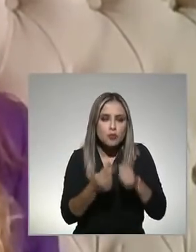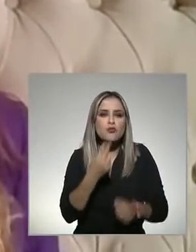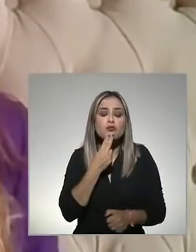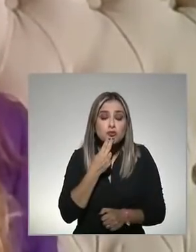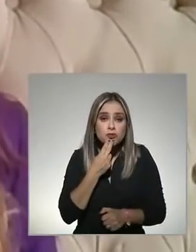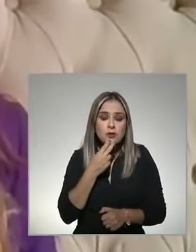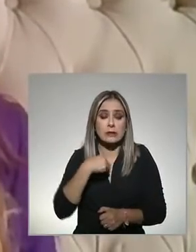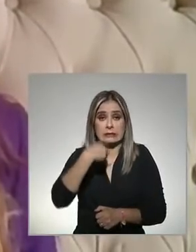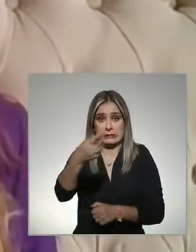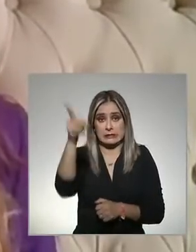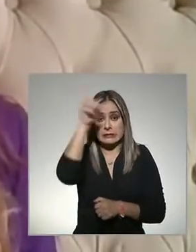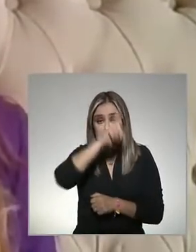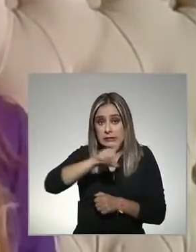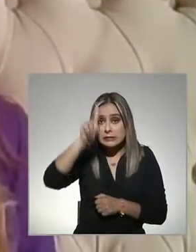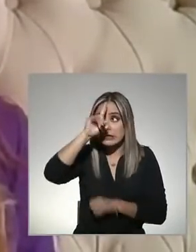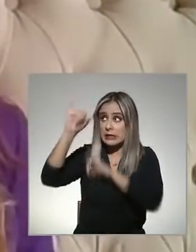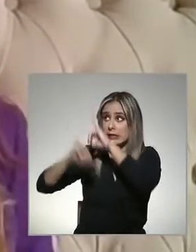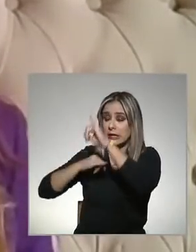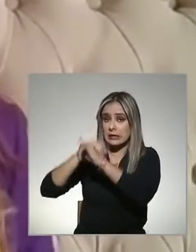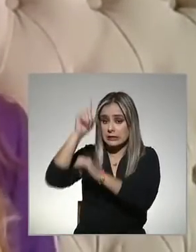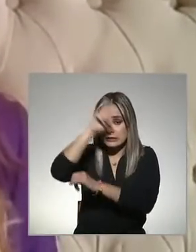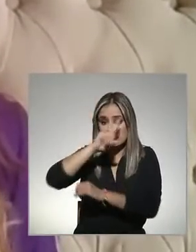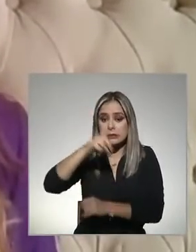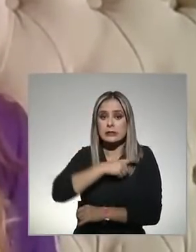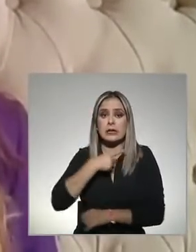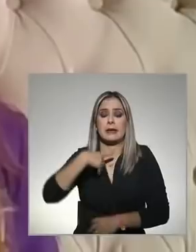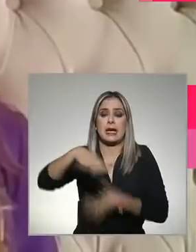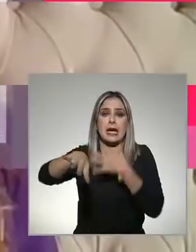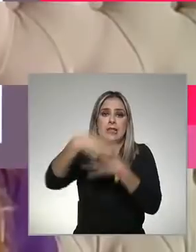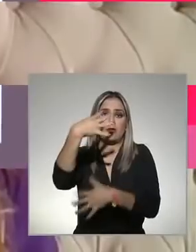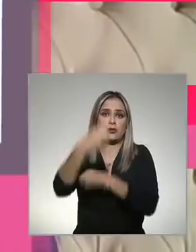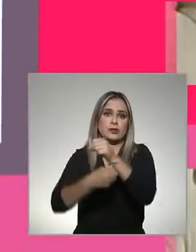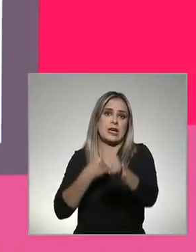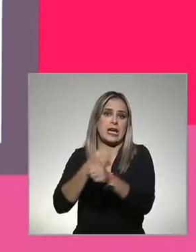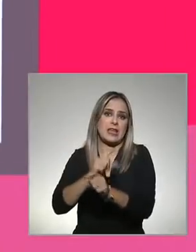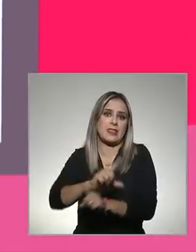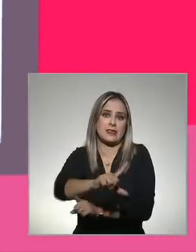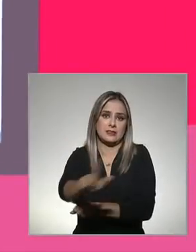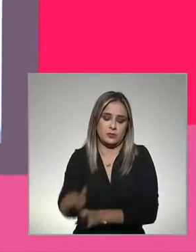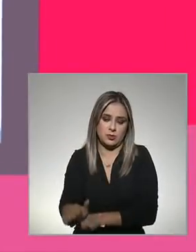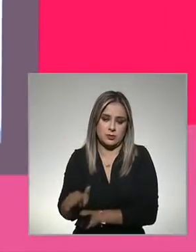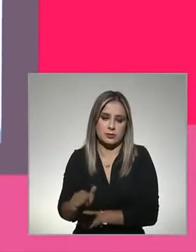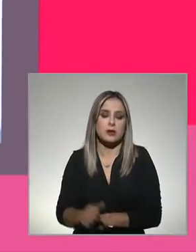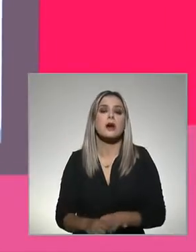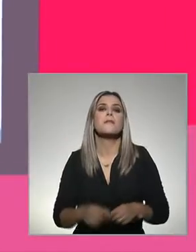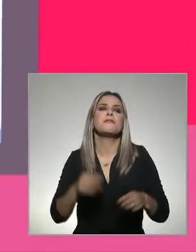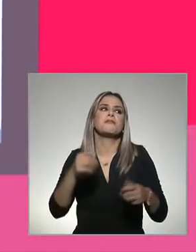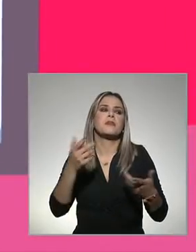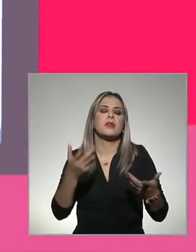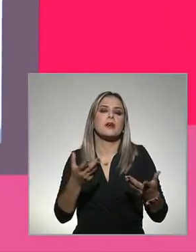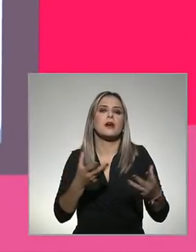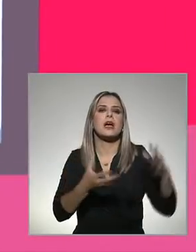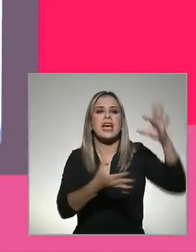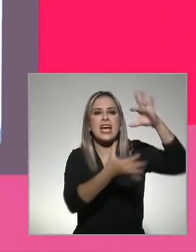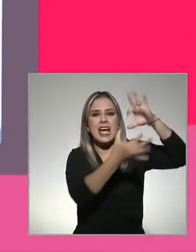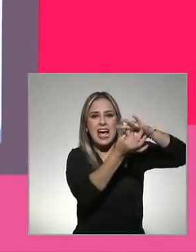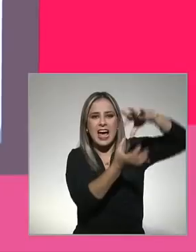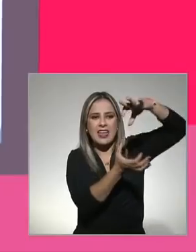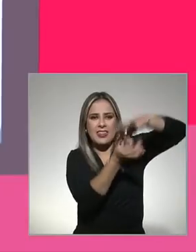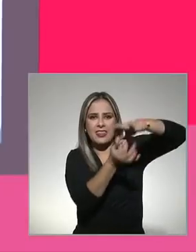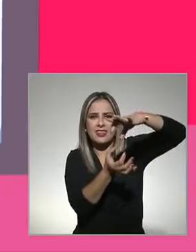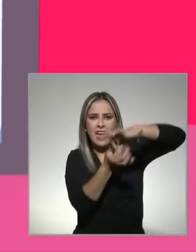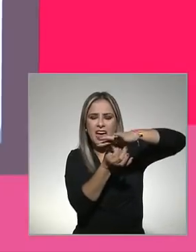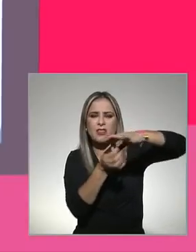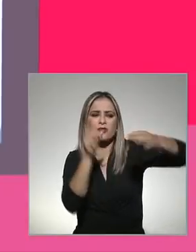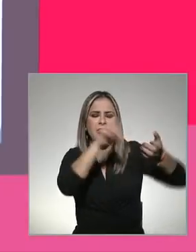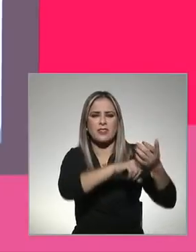recomendaciones internacionales dicen que es después de los 14 años. Por un lado, los candados. Me gustaría darte unos ejemplos de candados. Por